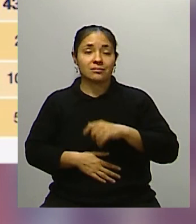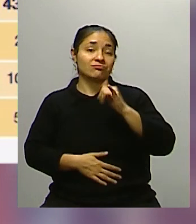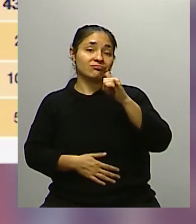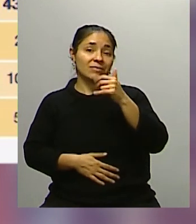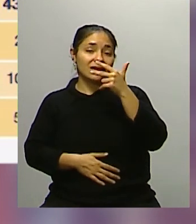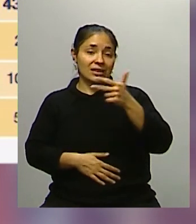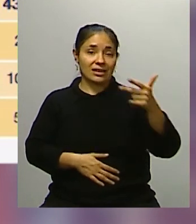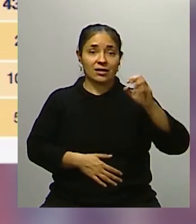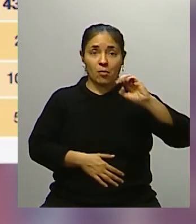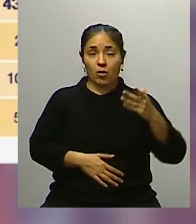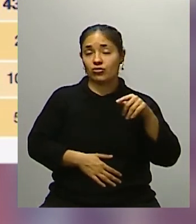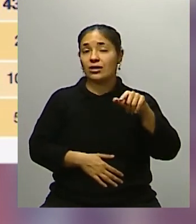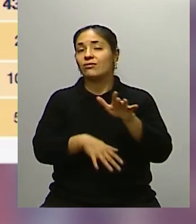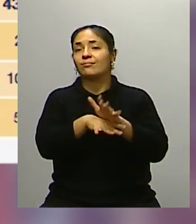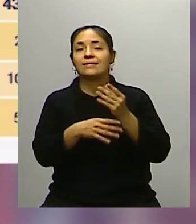33% significa